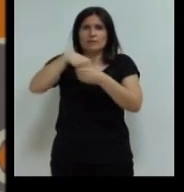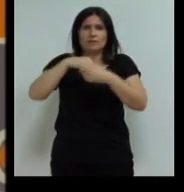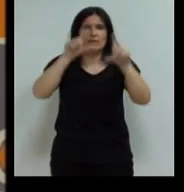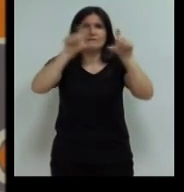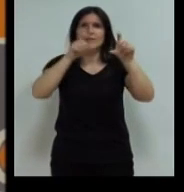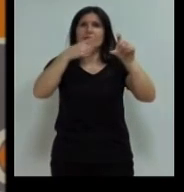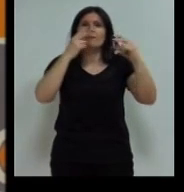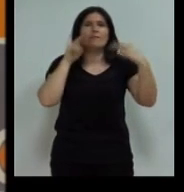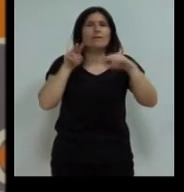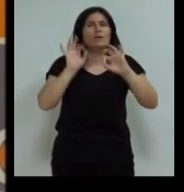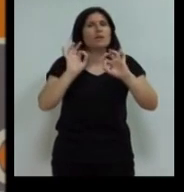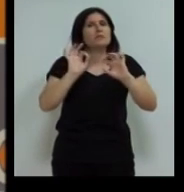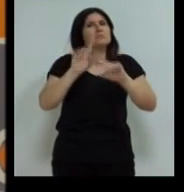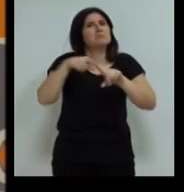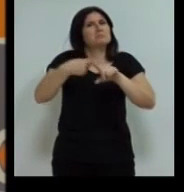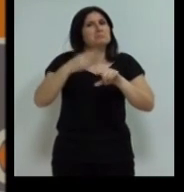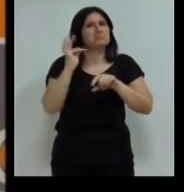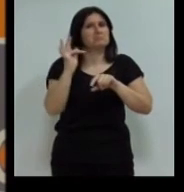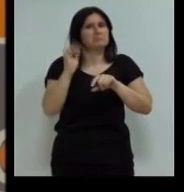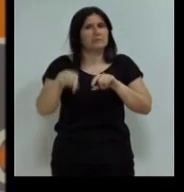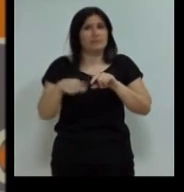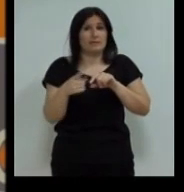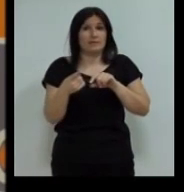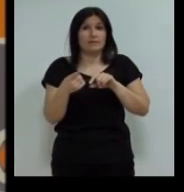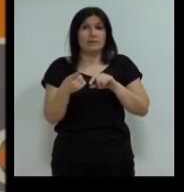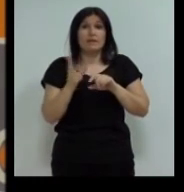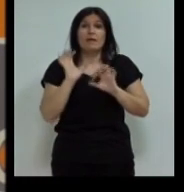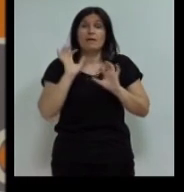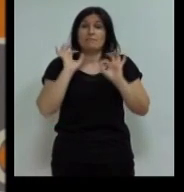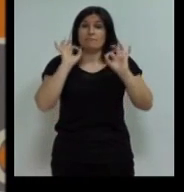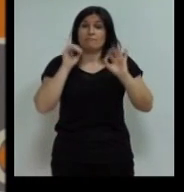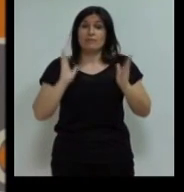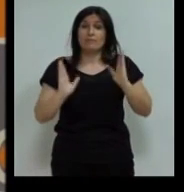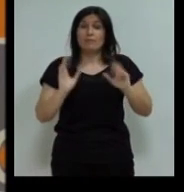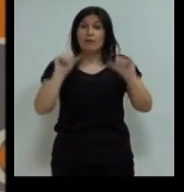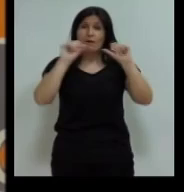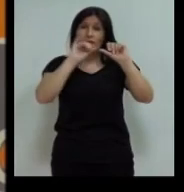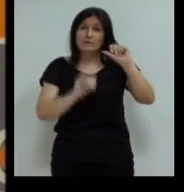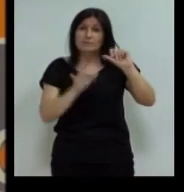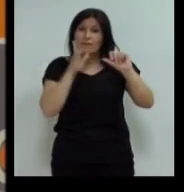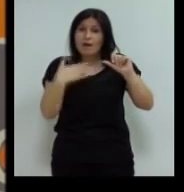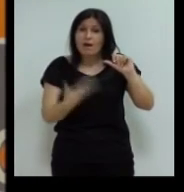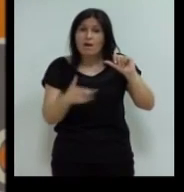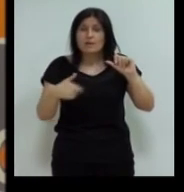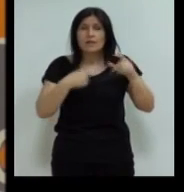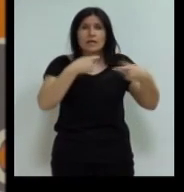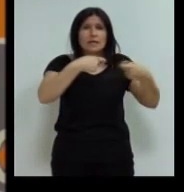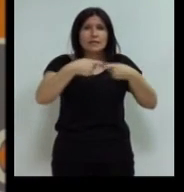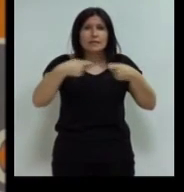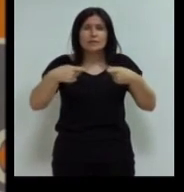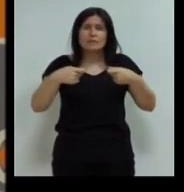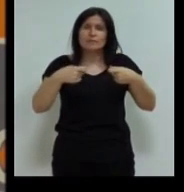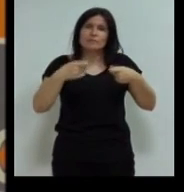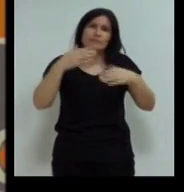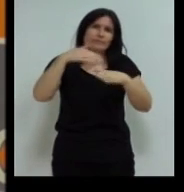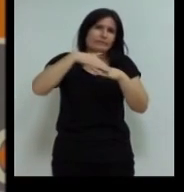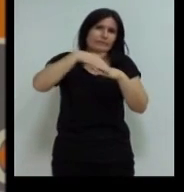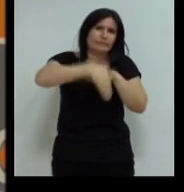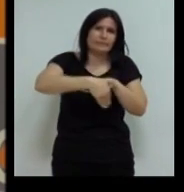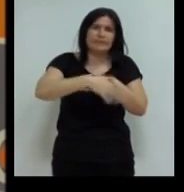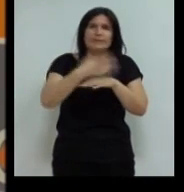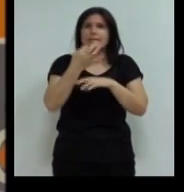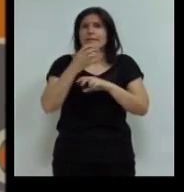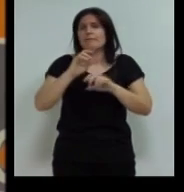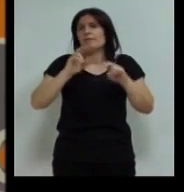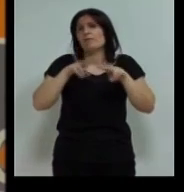verlo como tal y que además en época de crisis como esta, en la que los negocios están yendo mal, hay que buscar nuevas